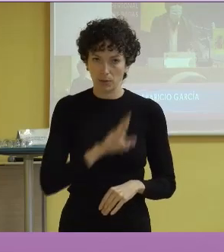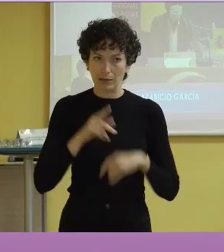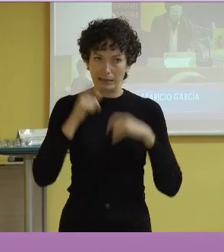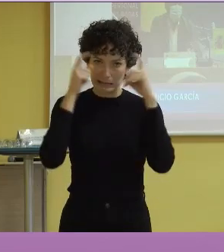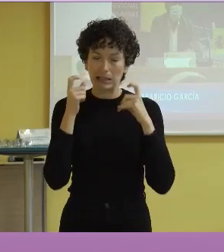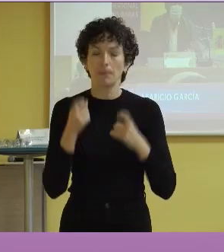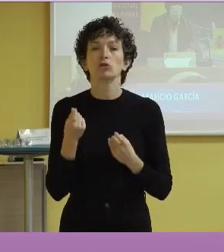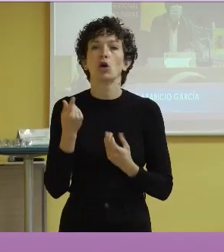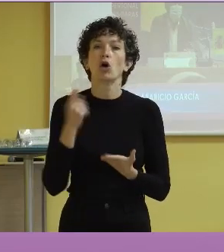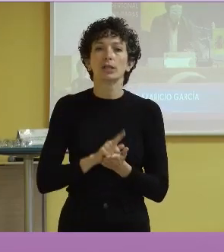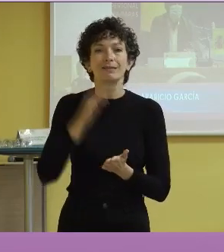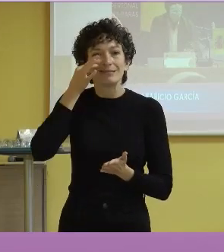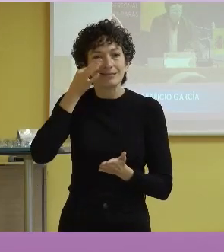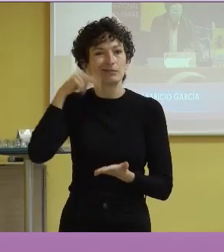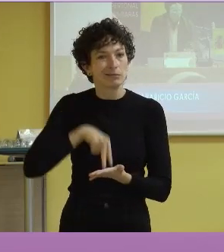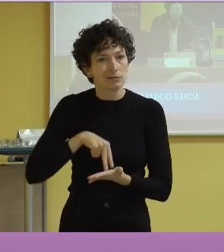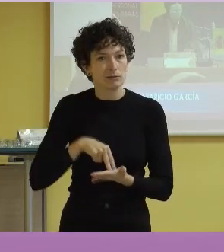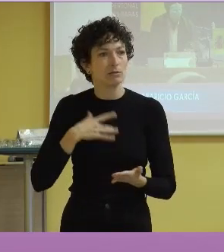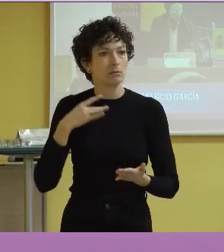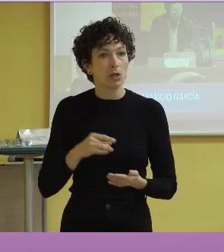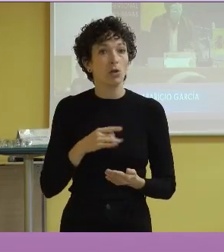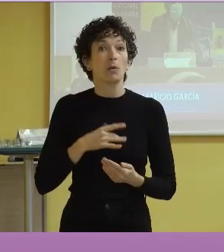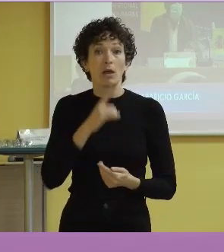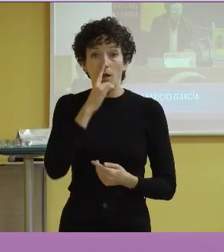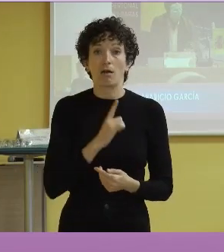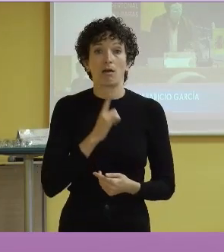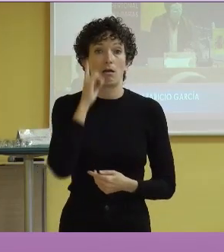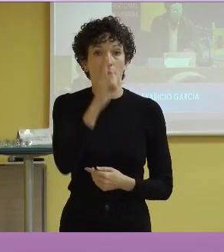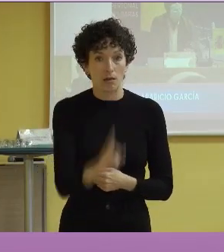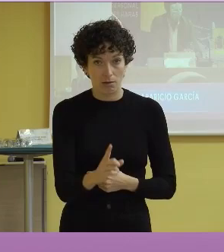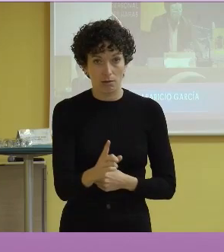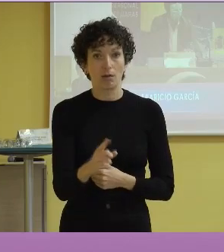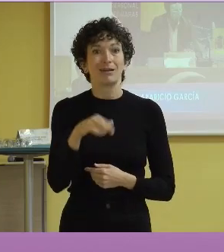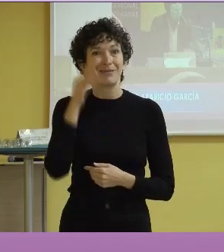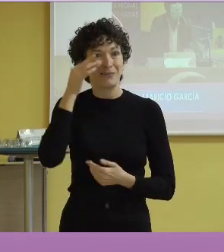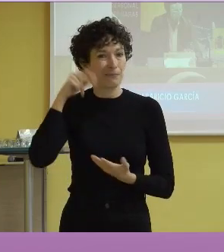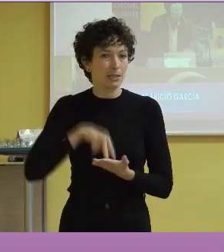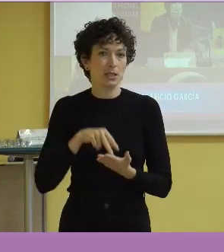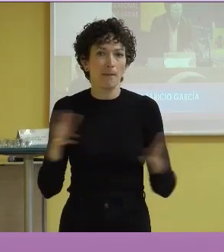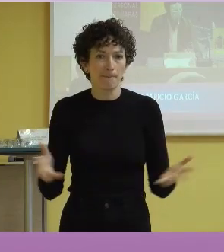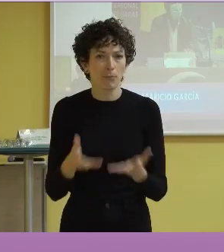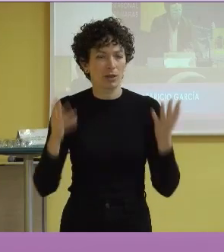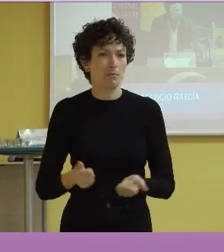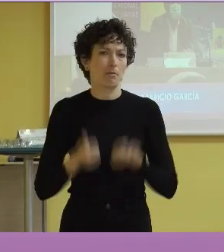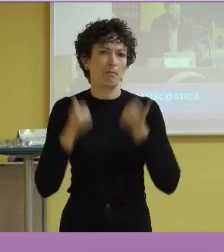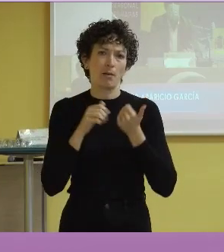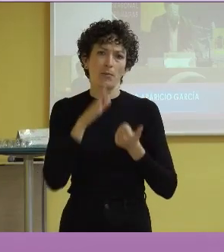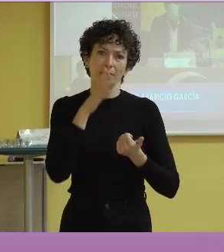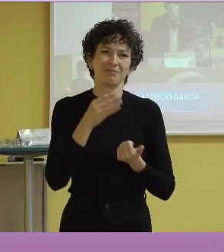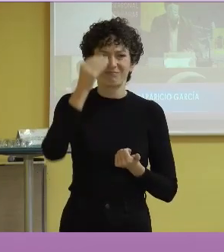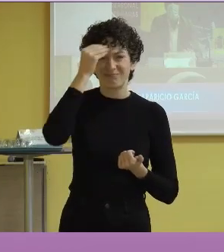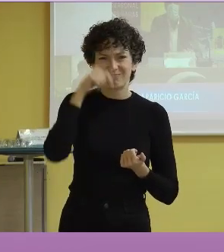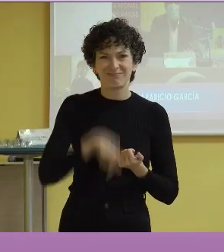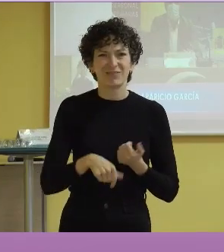presencialidad. De hecho, pues el año que viene posiblemente vamos a potenciar más lo presencial porque entendemos que este tipo de jornadas, el